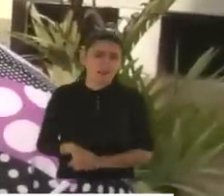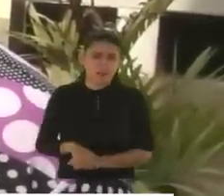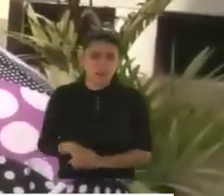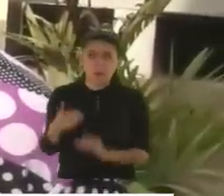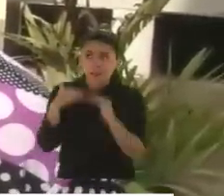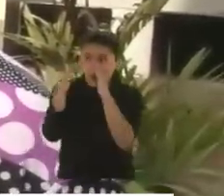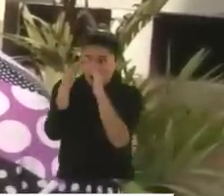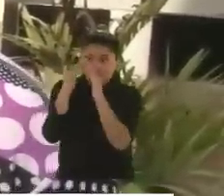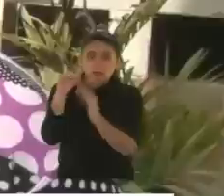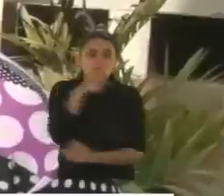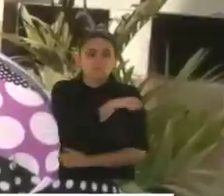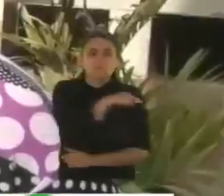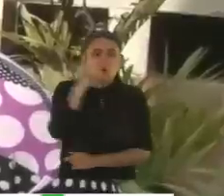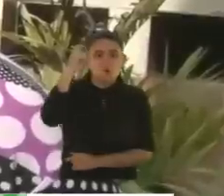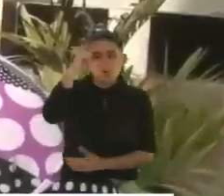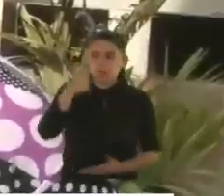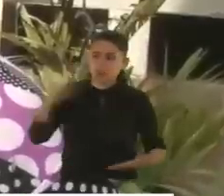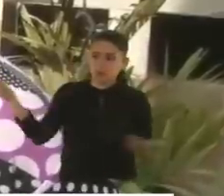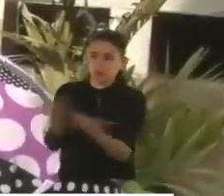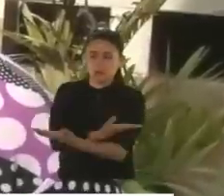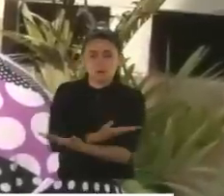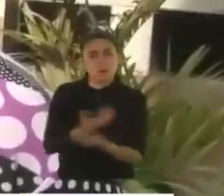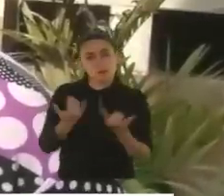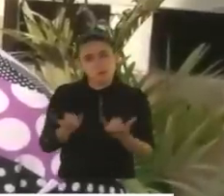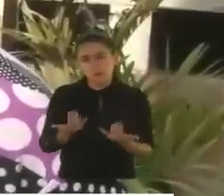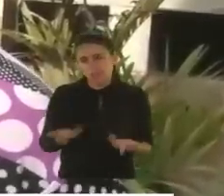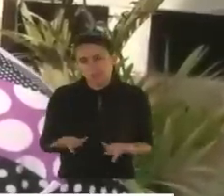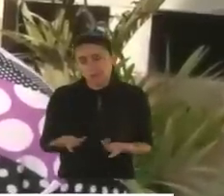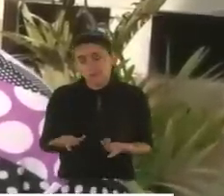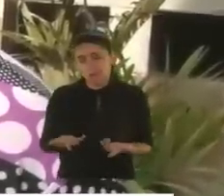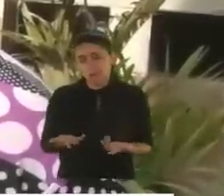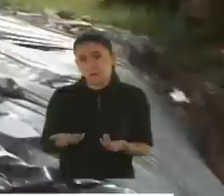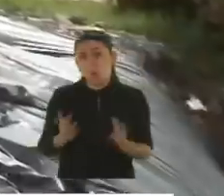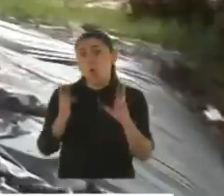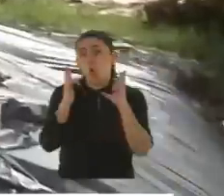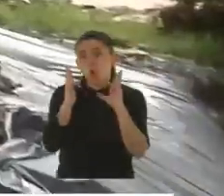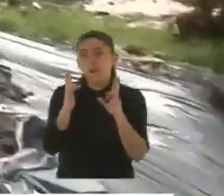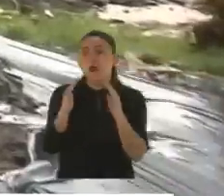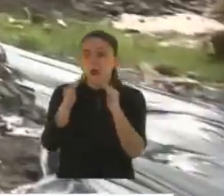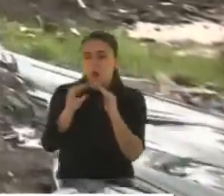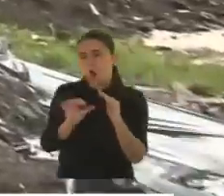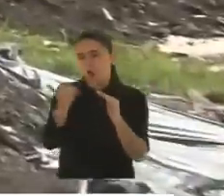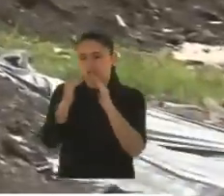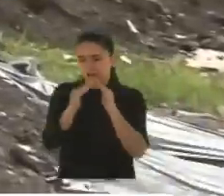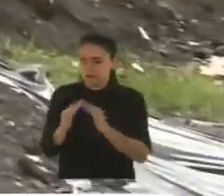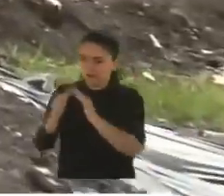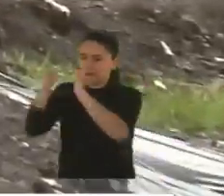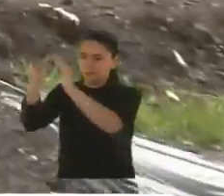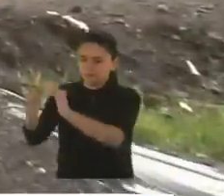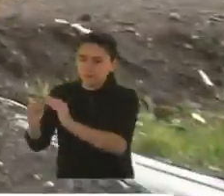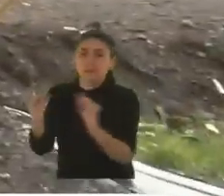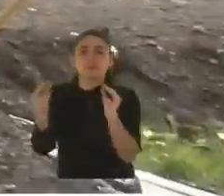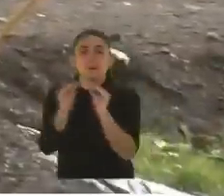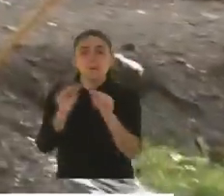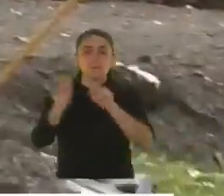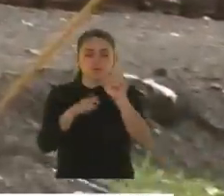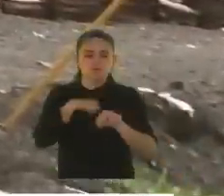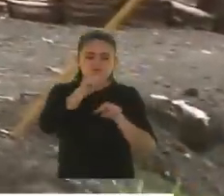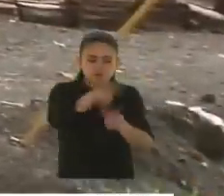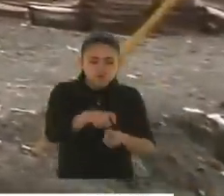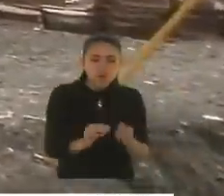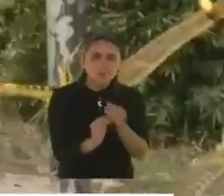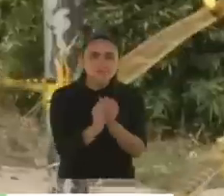le tumbaron. Y estamos esperando para poder que él vuelva y se reubique en su casa. También quienes cultivan hortalizas en la